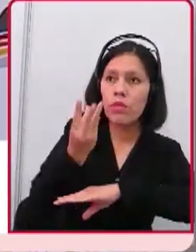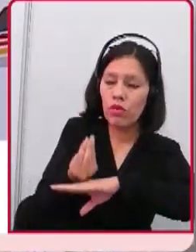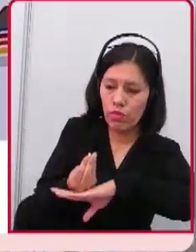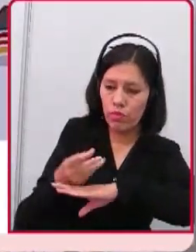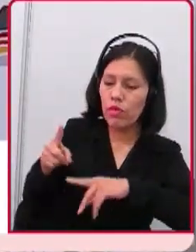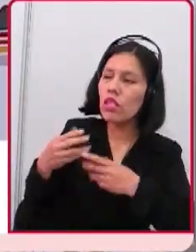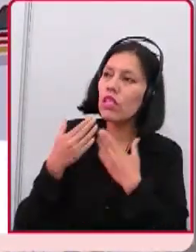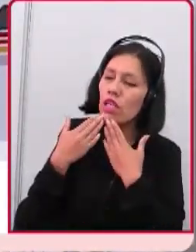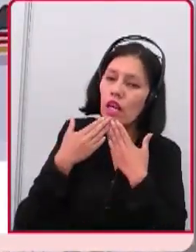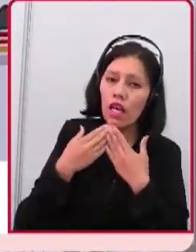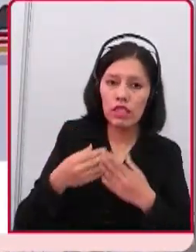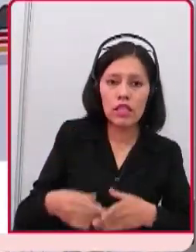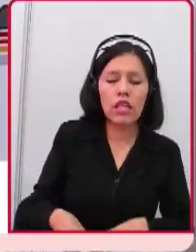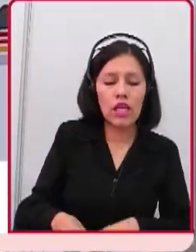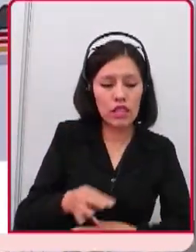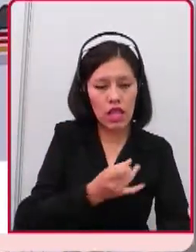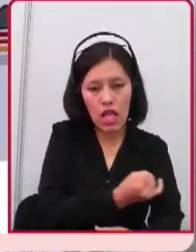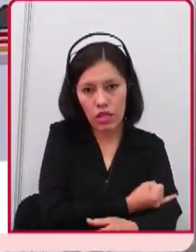Bueno.